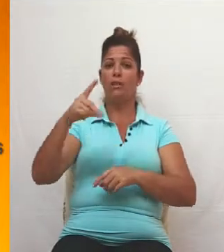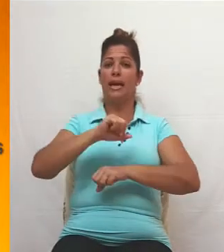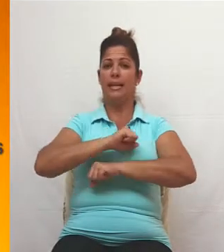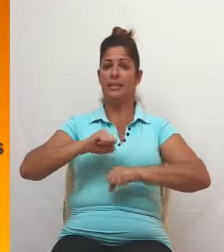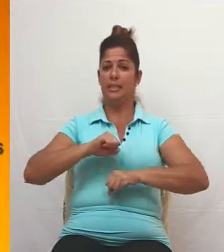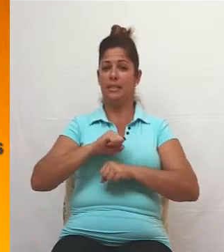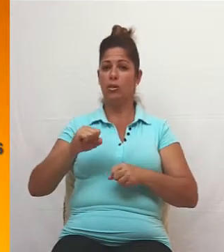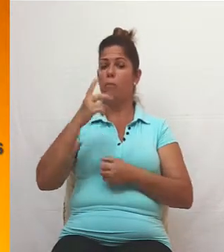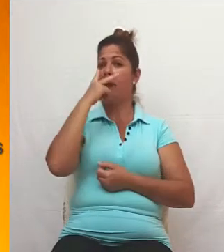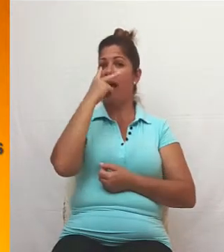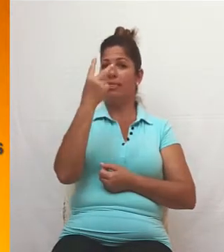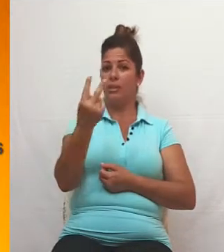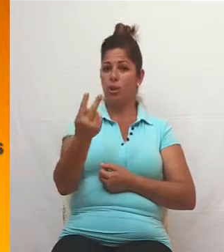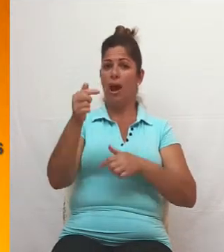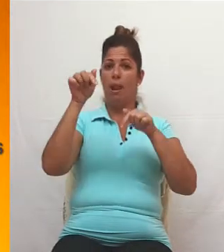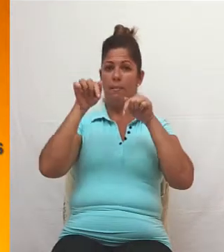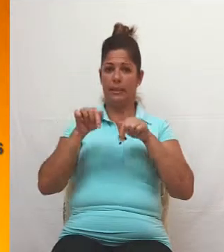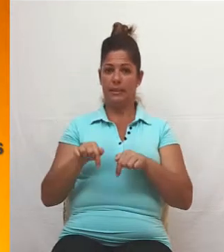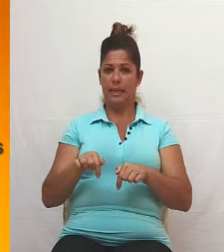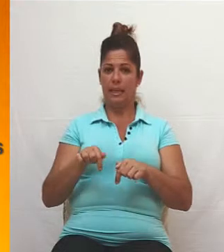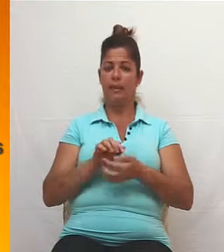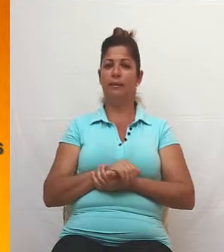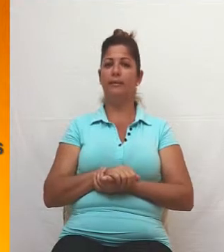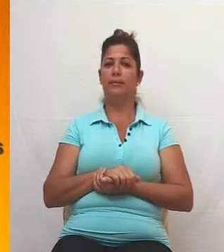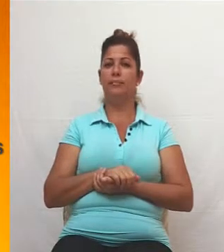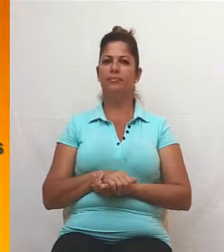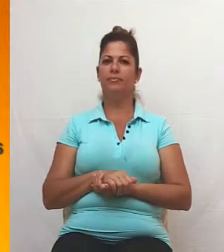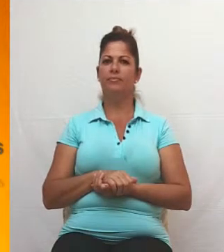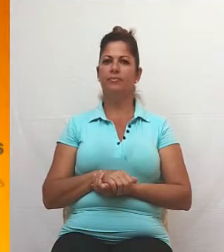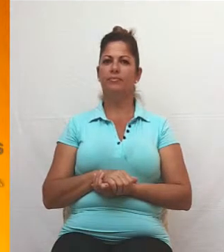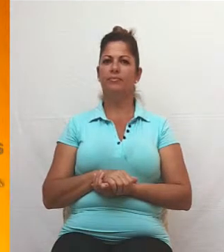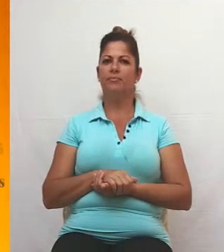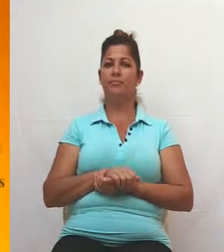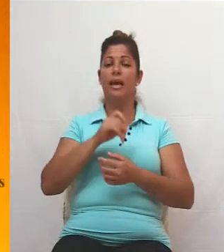y cuál es el objetivo de los ejercicios para atender al presente